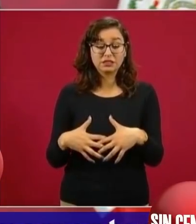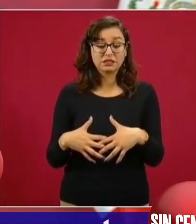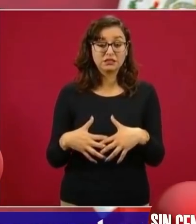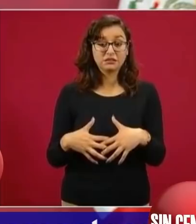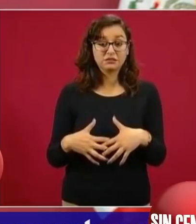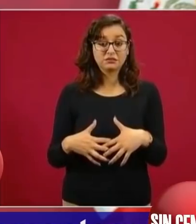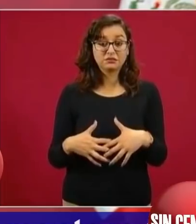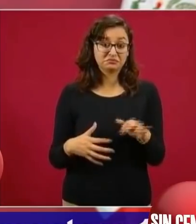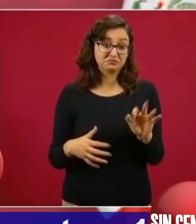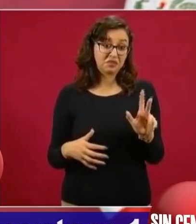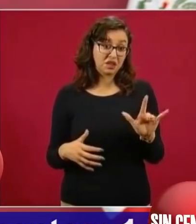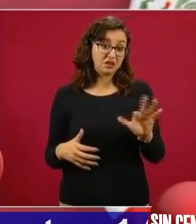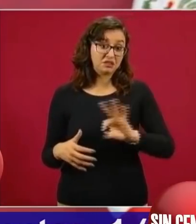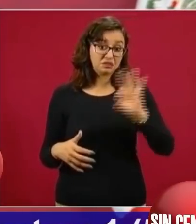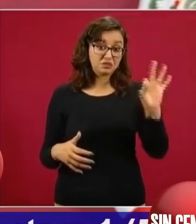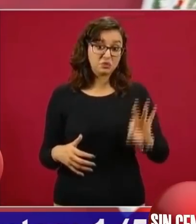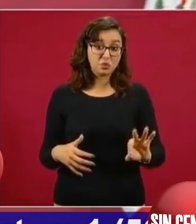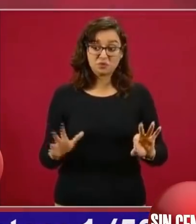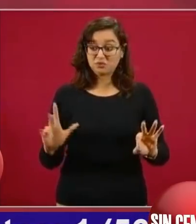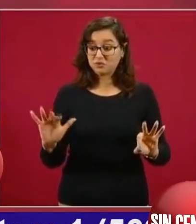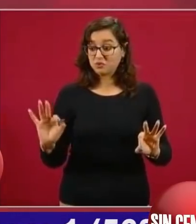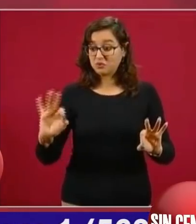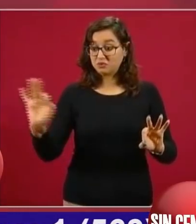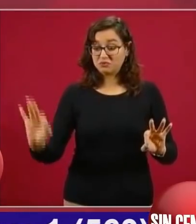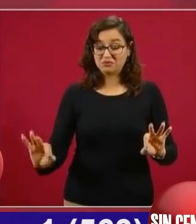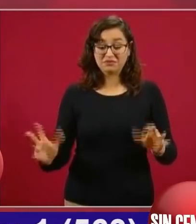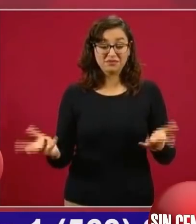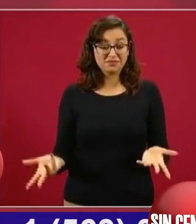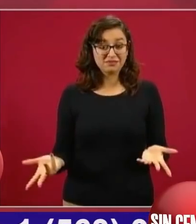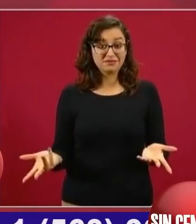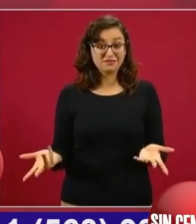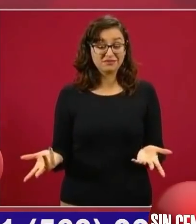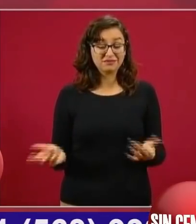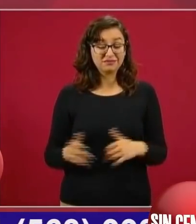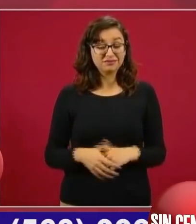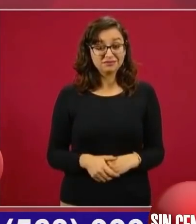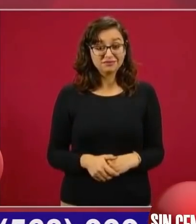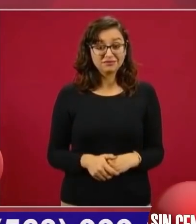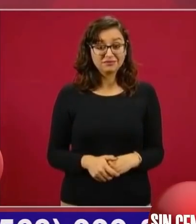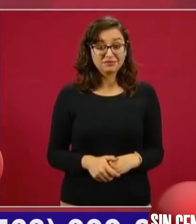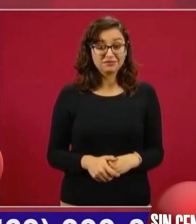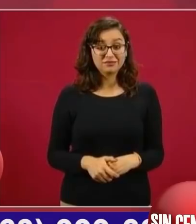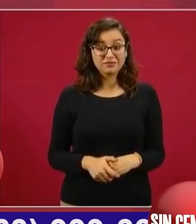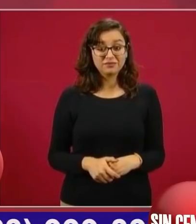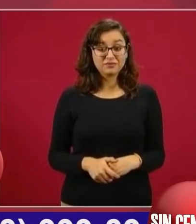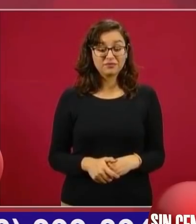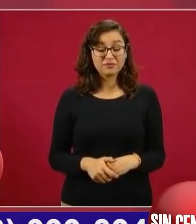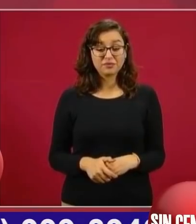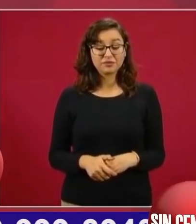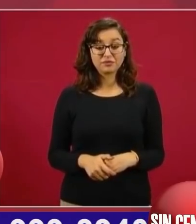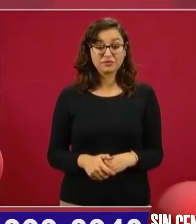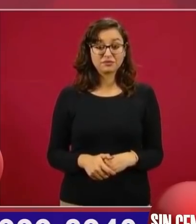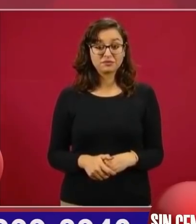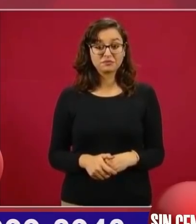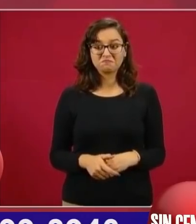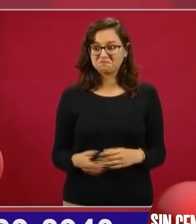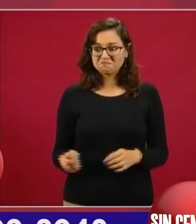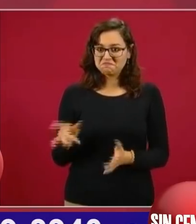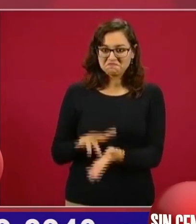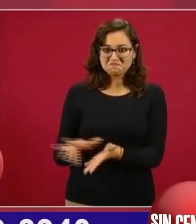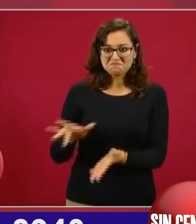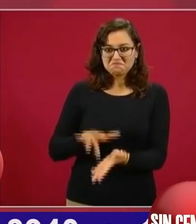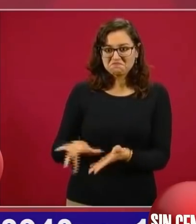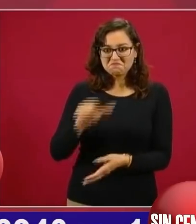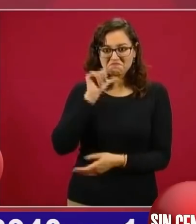ya la están generando los particulares. Y si no se apoya a la Comisión